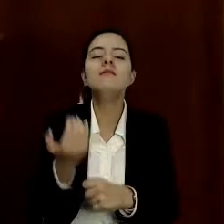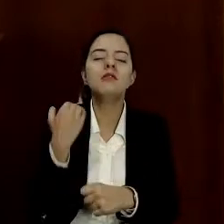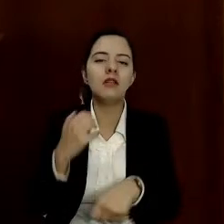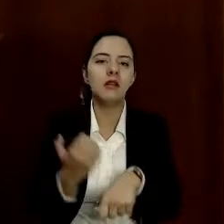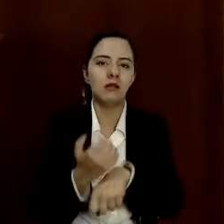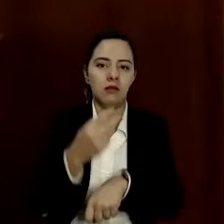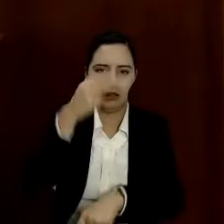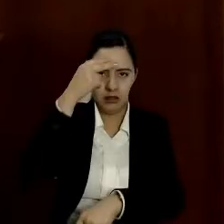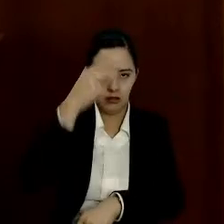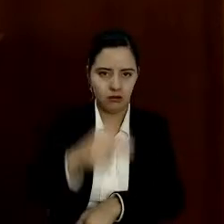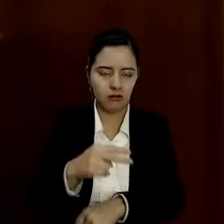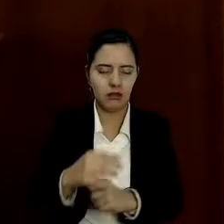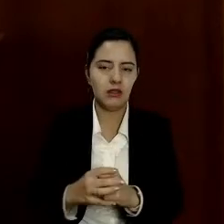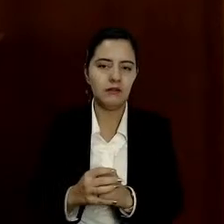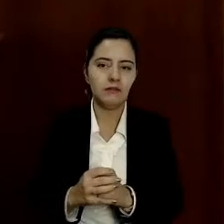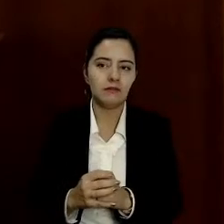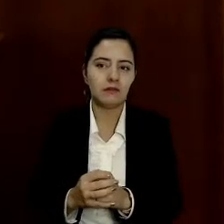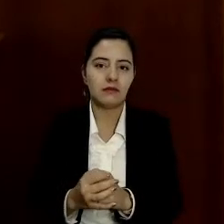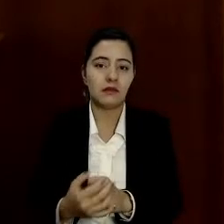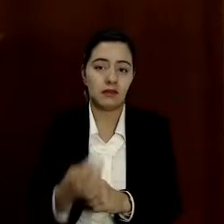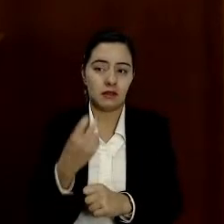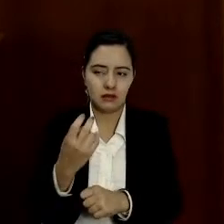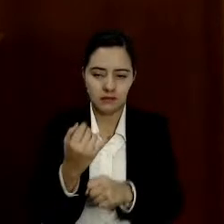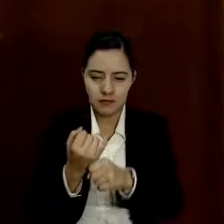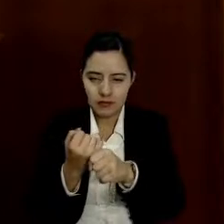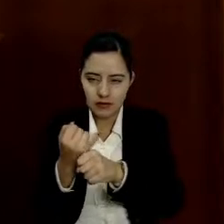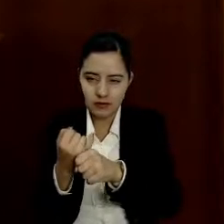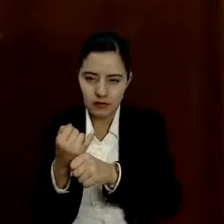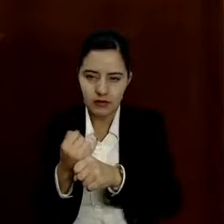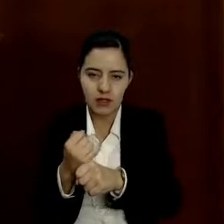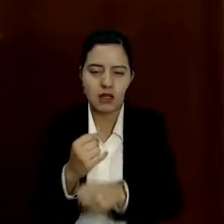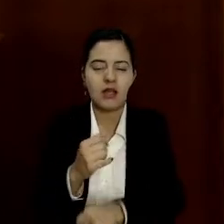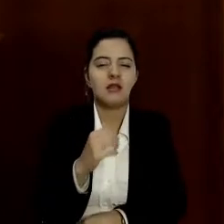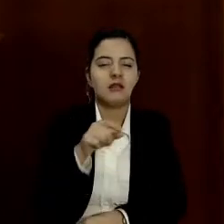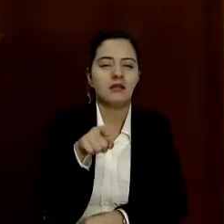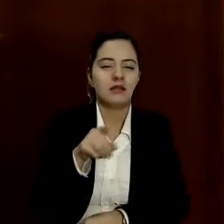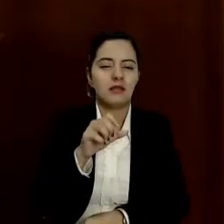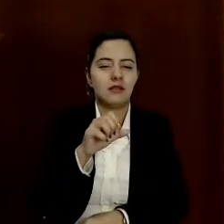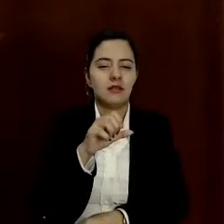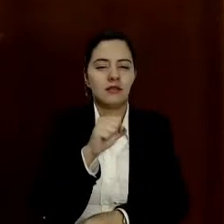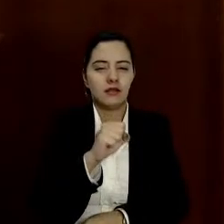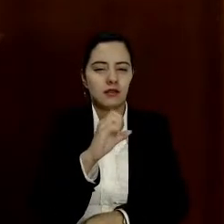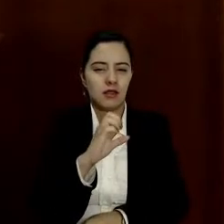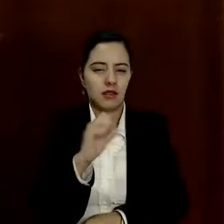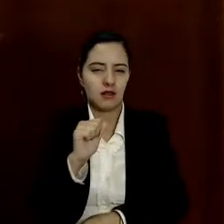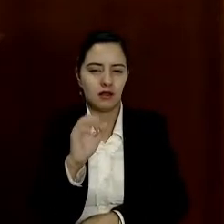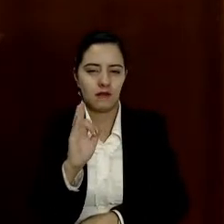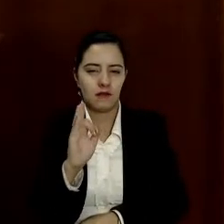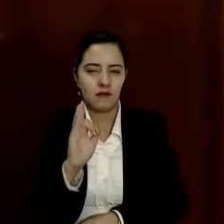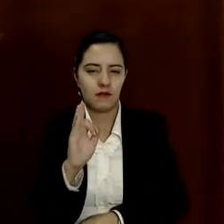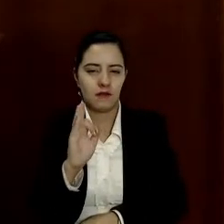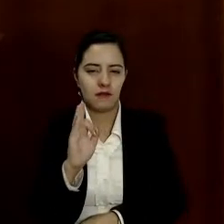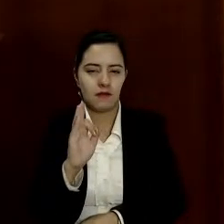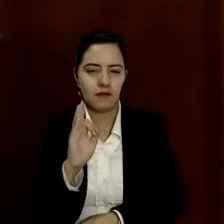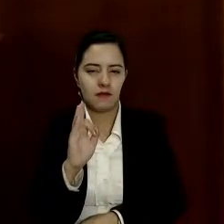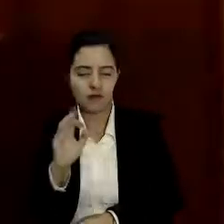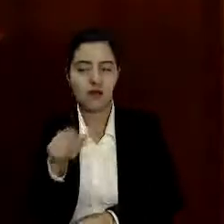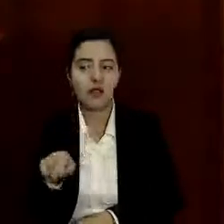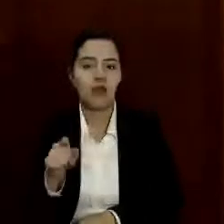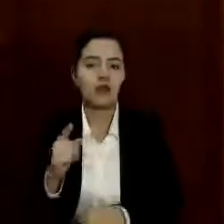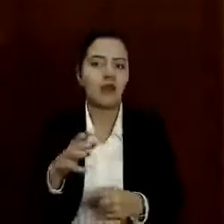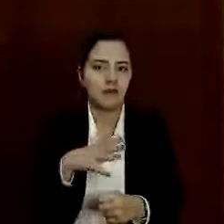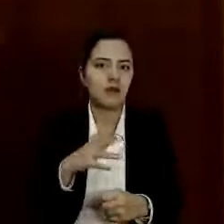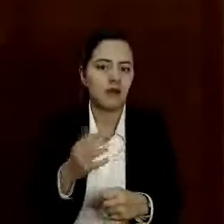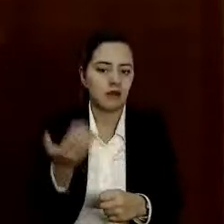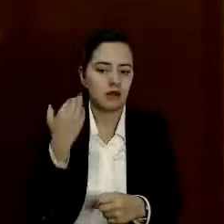Esas auditorías de la ASF revelan cómo el rector de la UAM, Jorge Gascas Pliego, firmó los